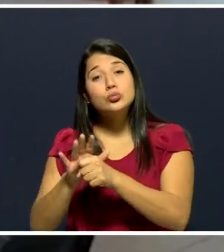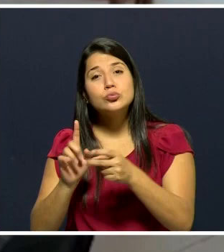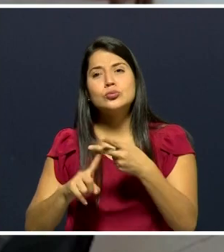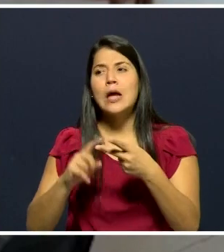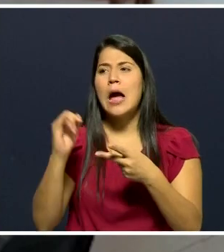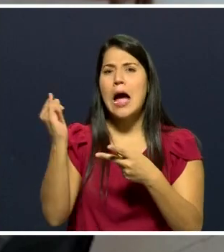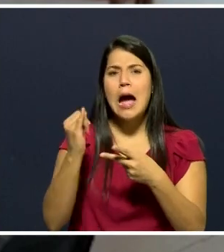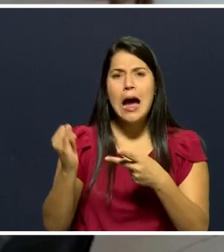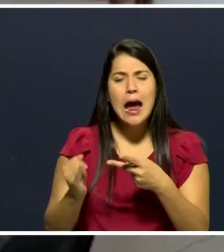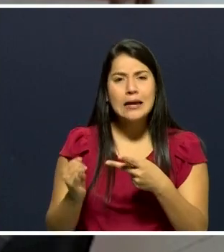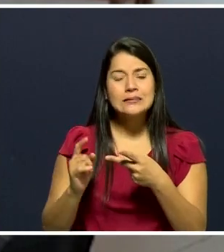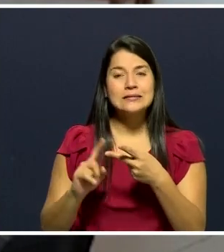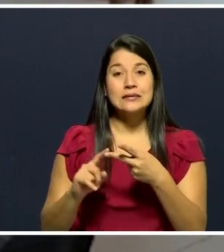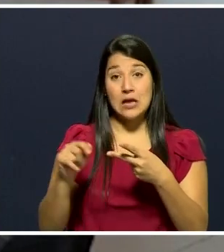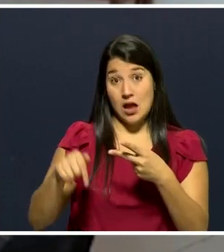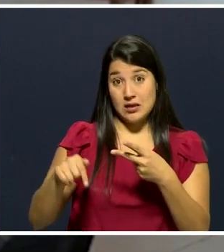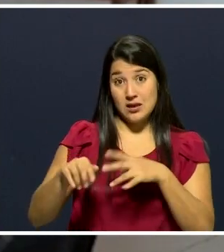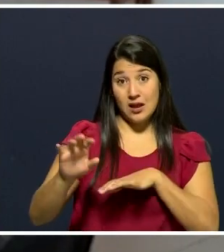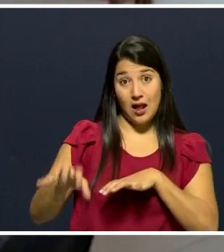artesanías en nuestro cantón,